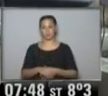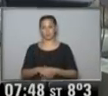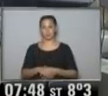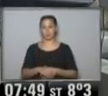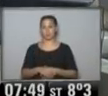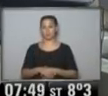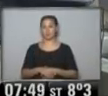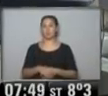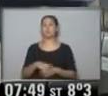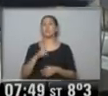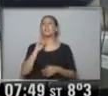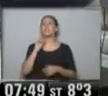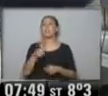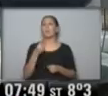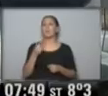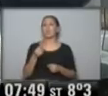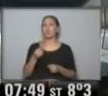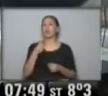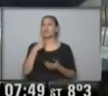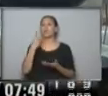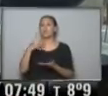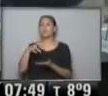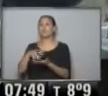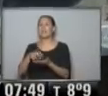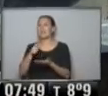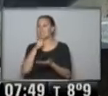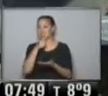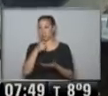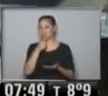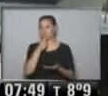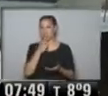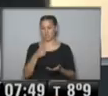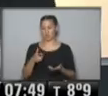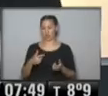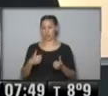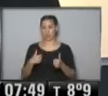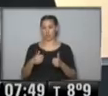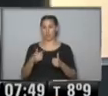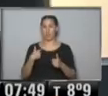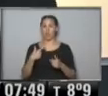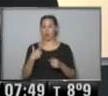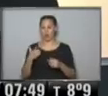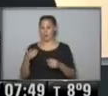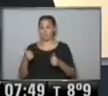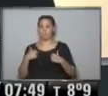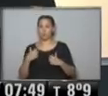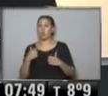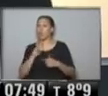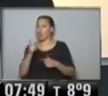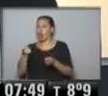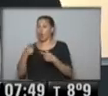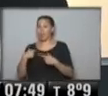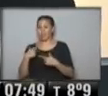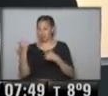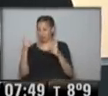un una un puesto en el cual quien el quien se sienta que debe ser beneficiario y no fue alcanzado por la medidia pueda reclamarlo digamos